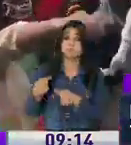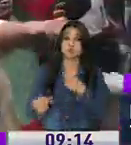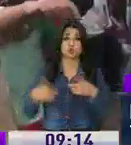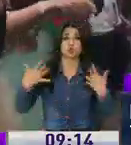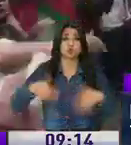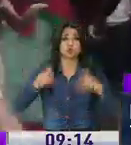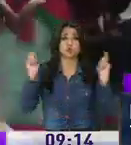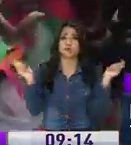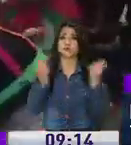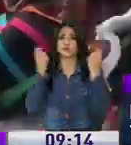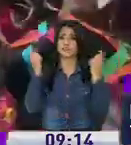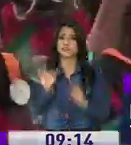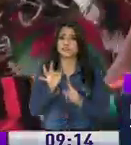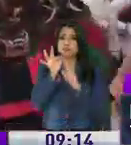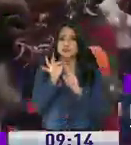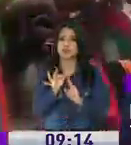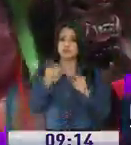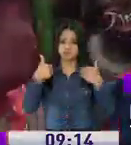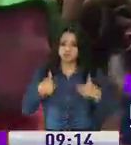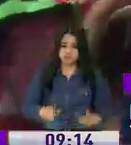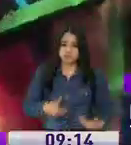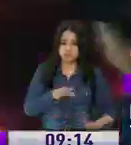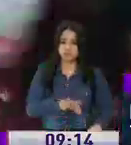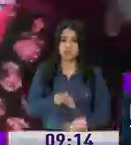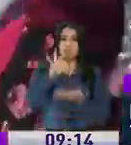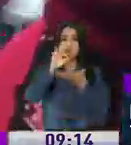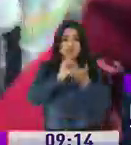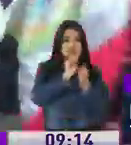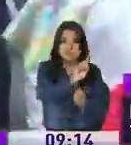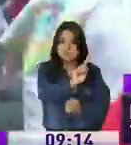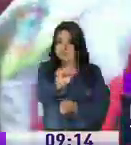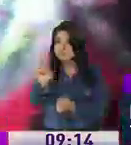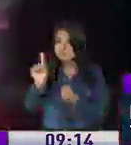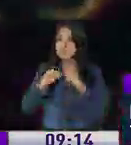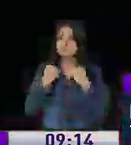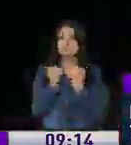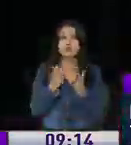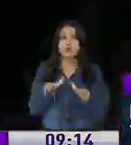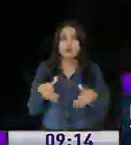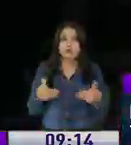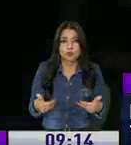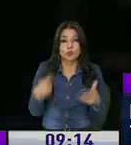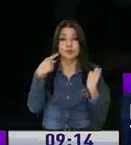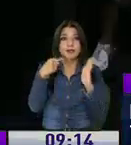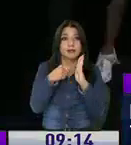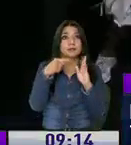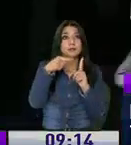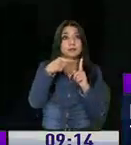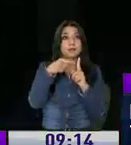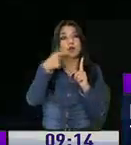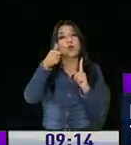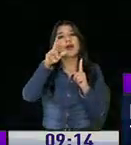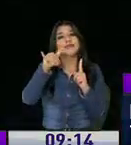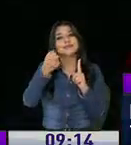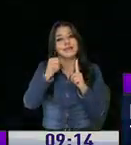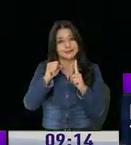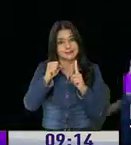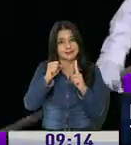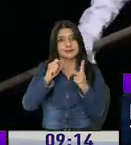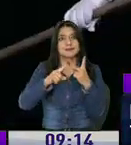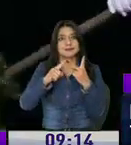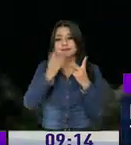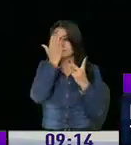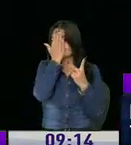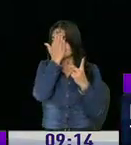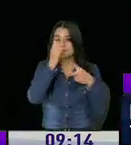en una celebración con varios personajes que representan a cada uno de los roles de la sociedad. Entre ellos están las guarichas y los capariches,